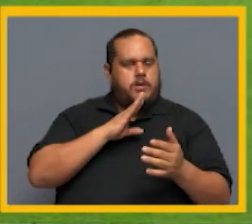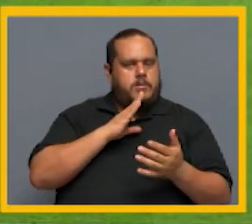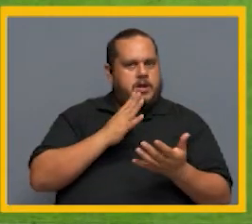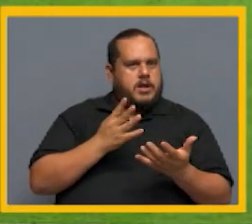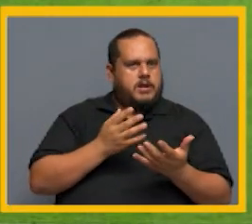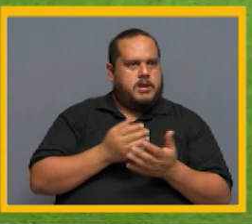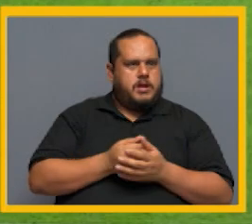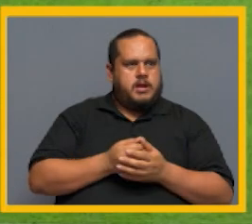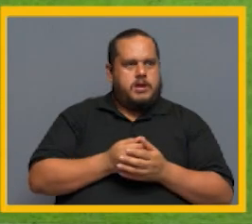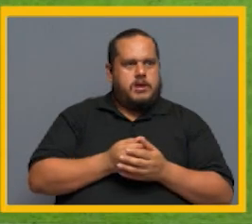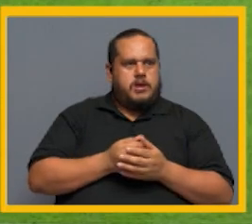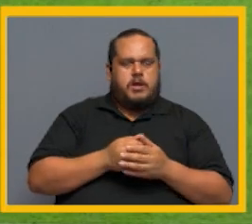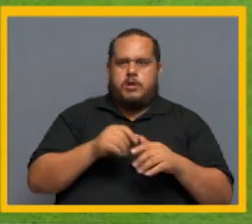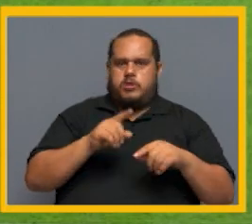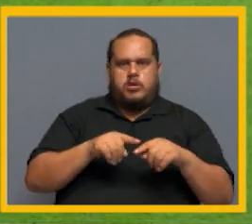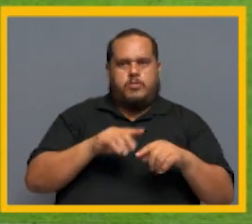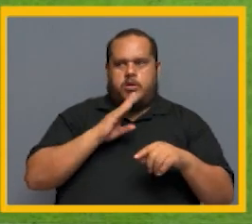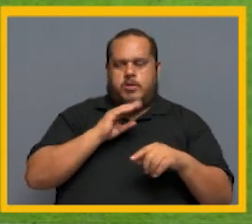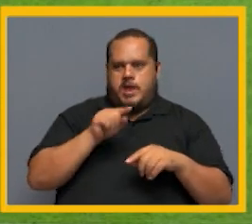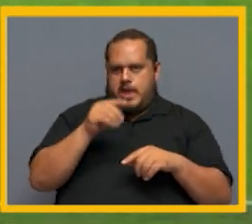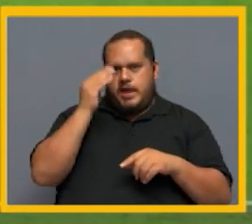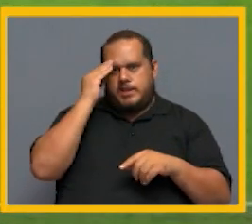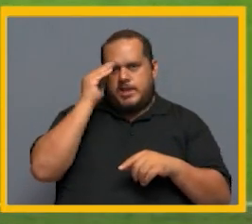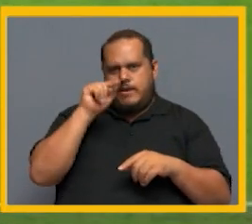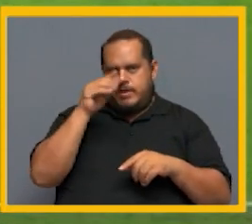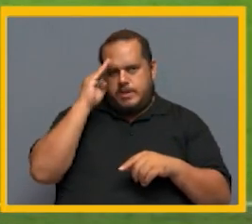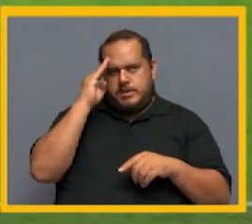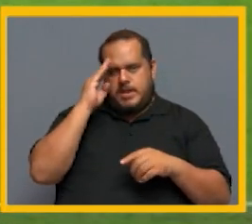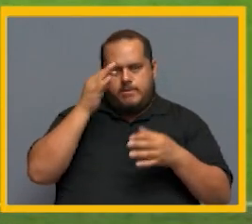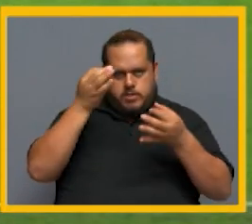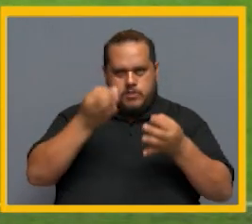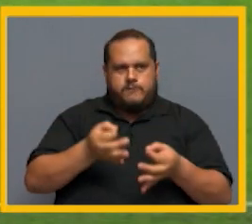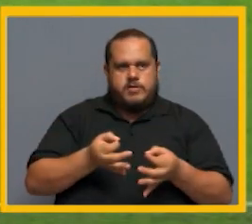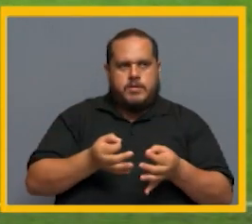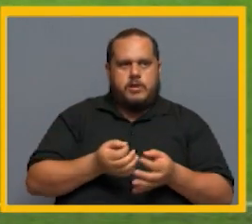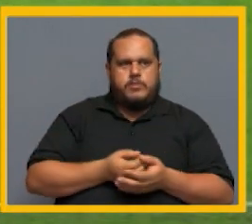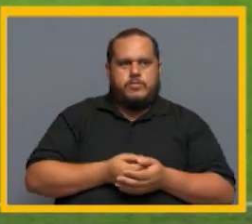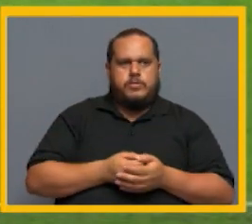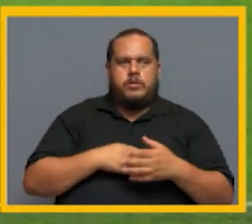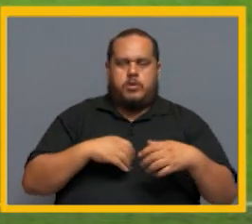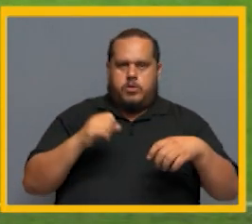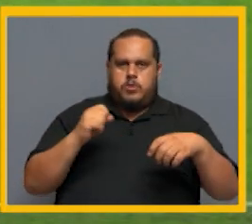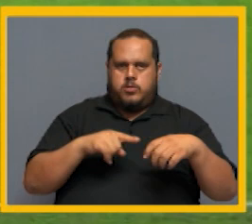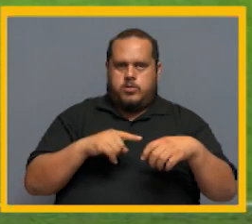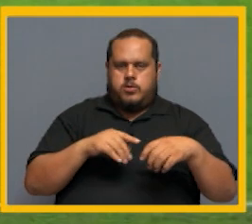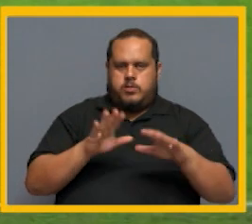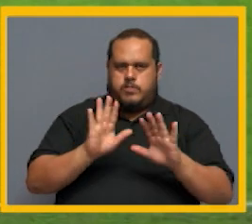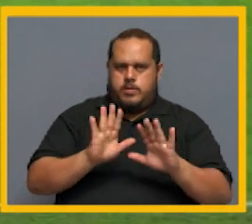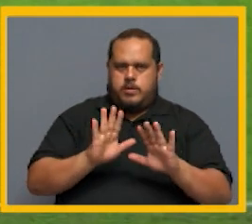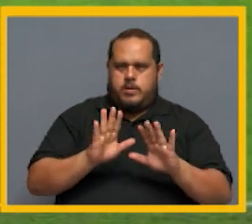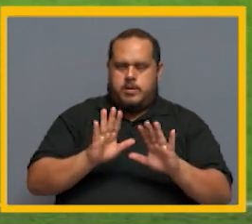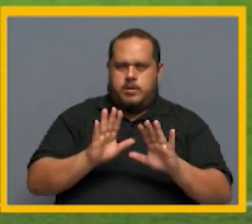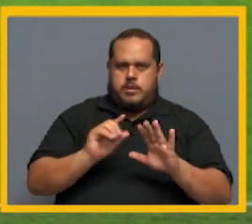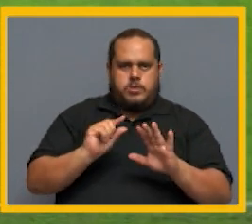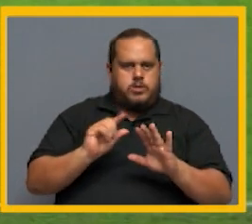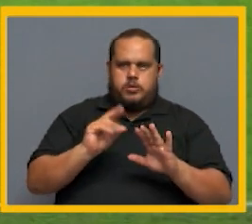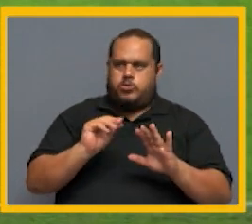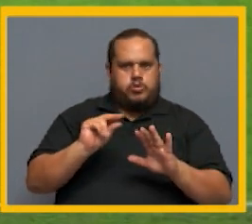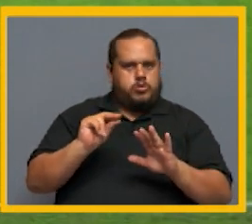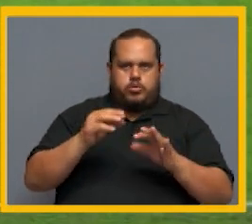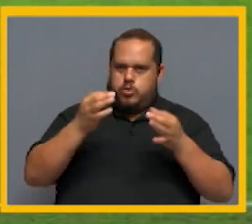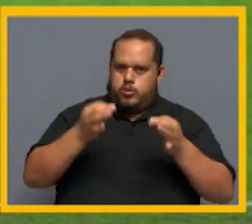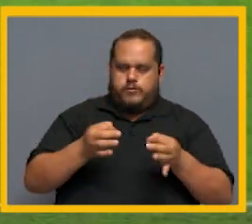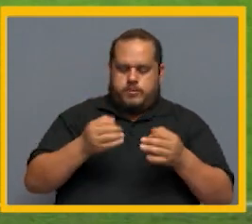hablar. Tranquilo, no puedo hablar. Él sabe. Confirmado. Gol, dame un segundo, no confirmes todavía.